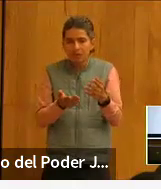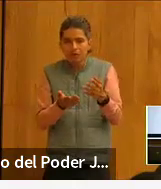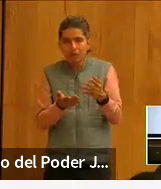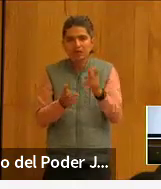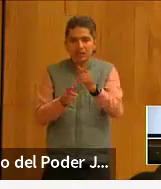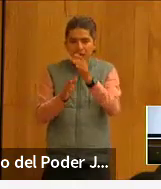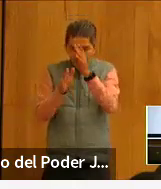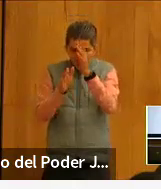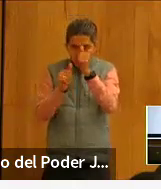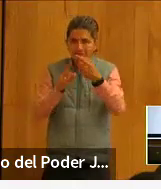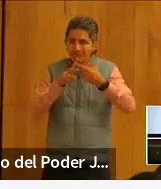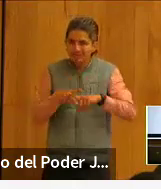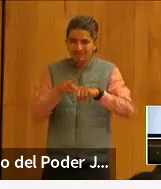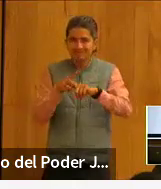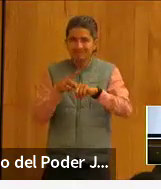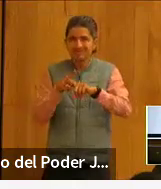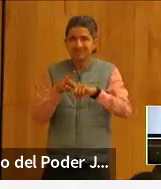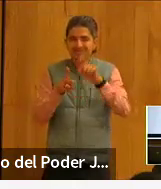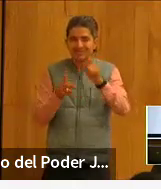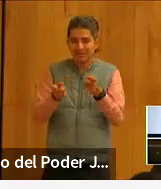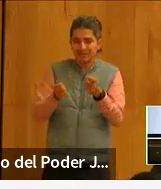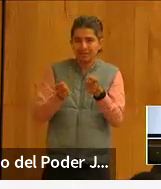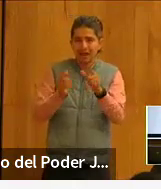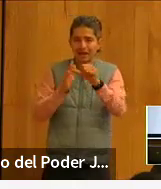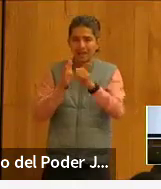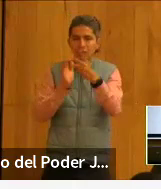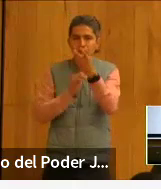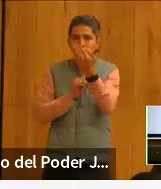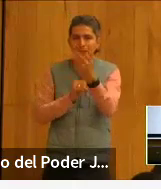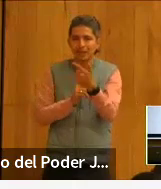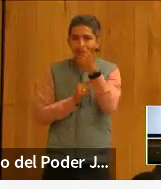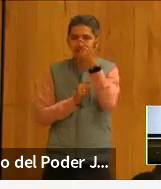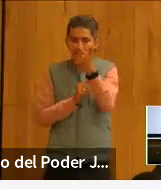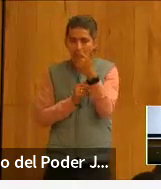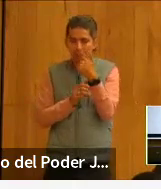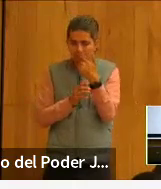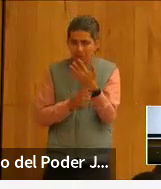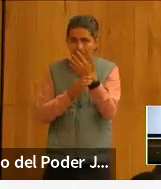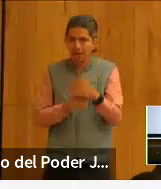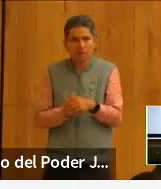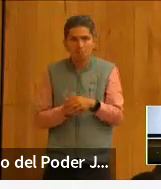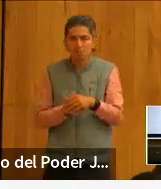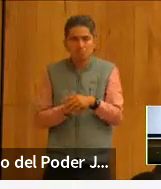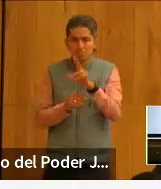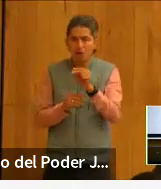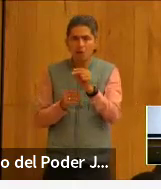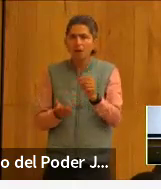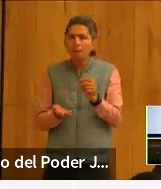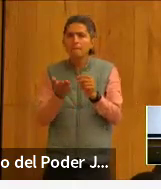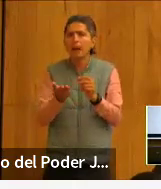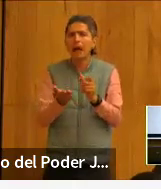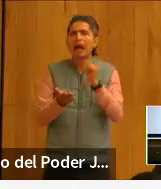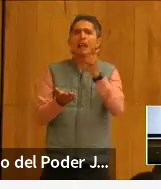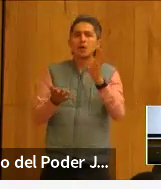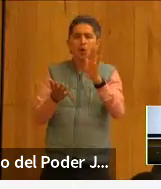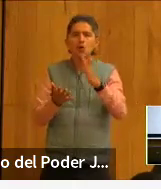y su convenio inicial, el convenio regulador que refiere el artículo 257, pues no pedía gran cosa, era yo